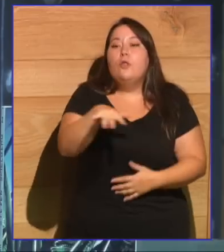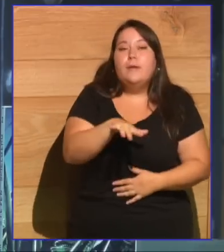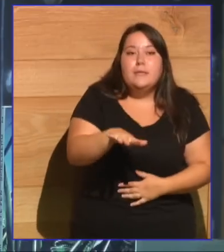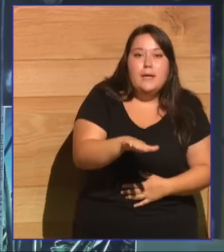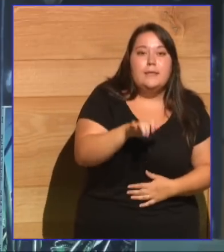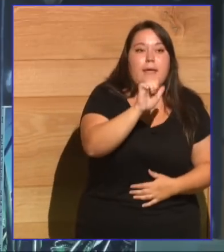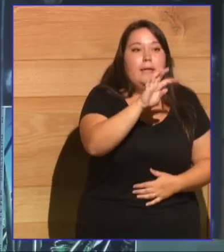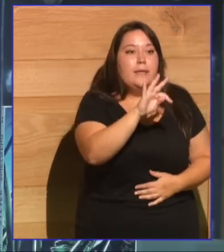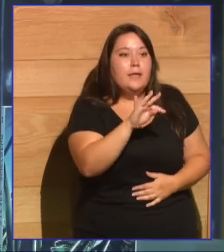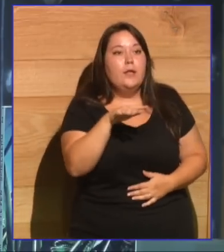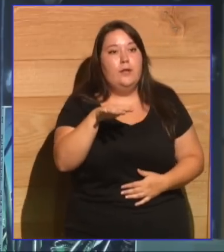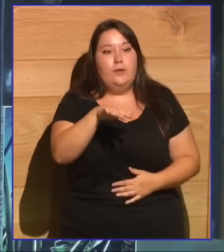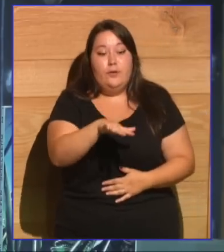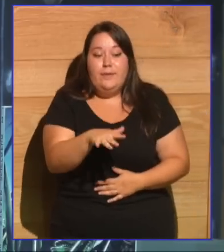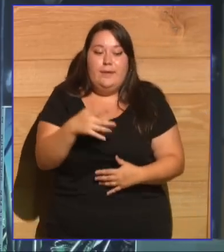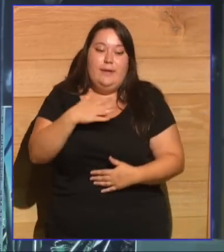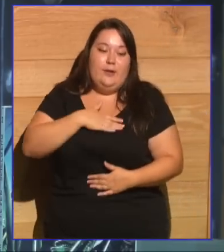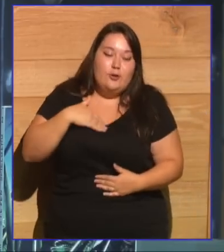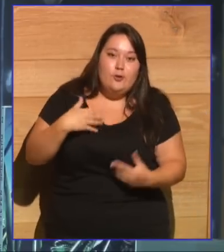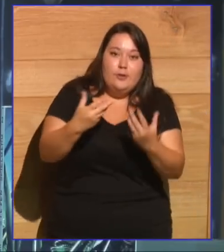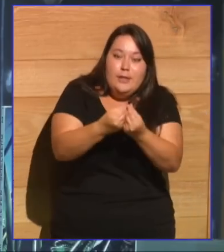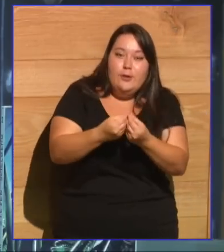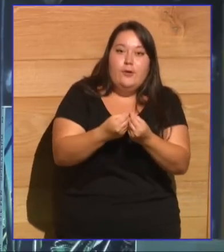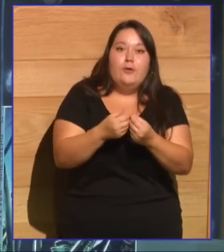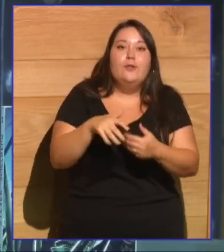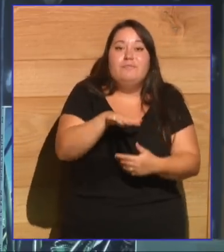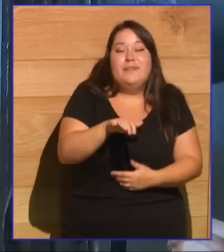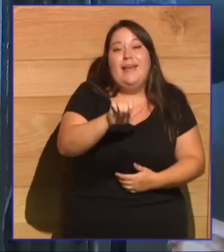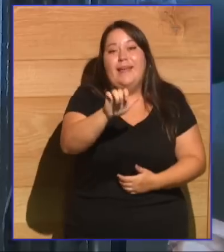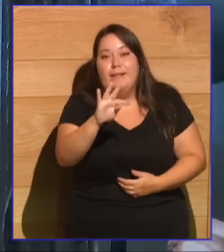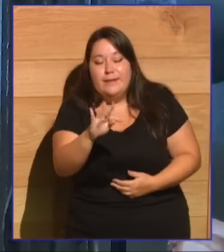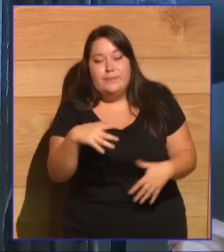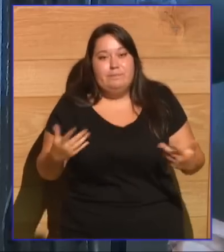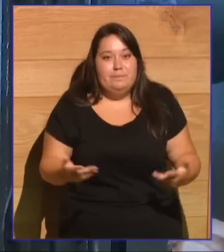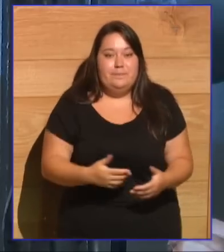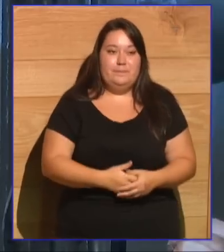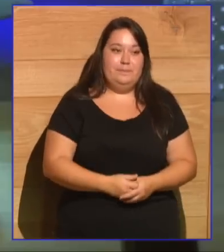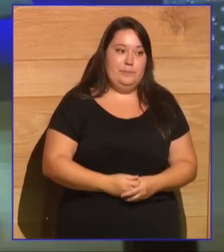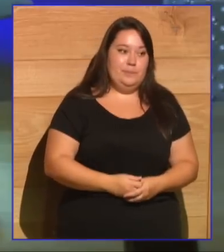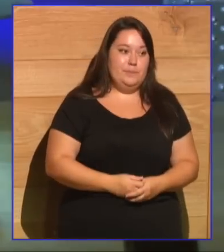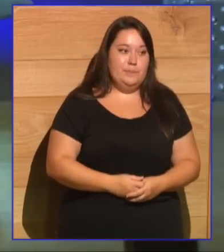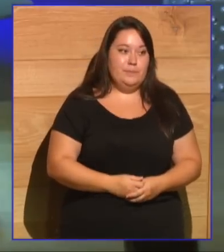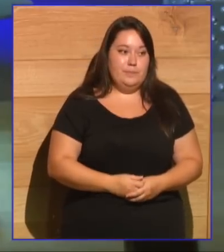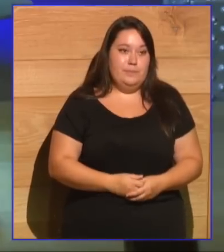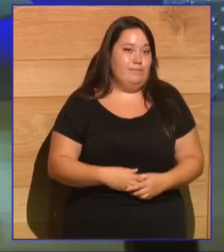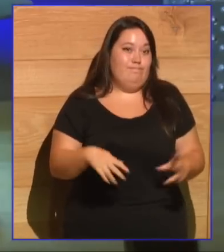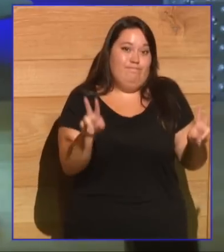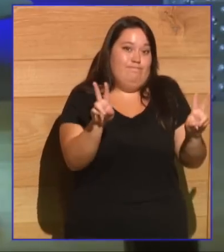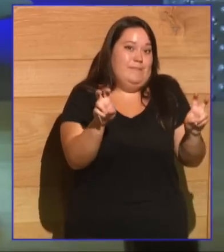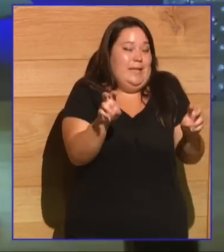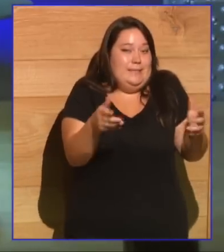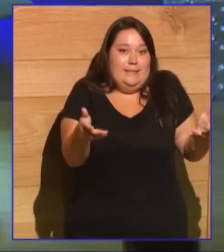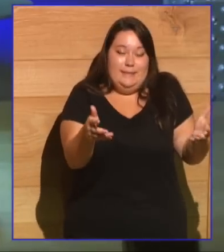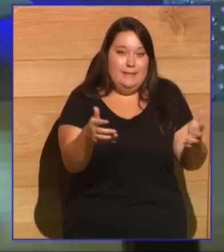quiero ser tu amigo dónde estás que teje es verdad que si las sacas es aparte y claro que si sacan la carta de enrique llana pues